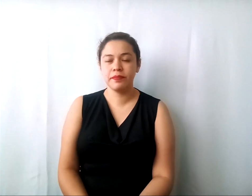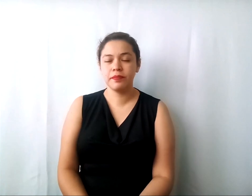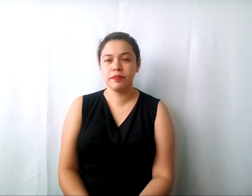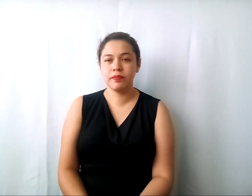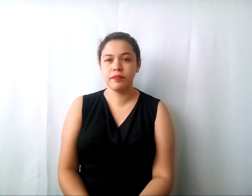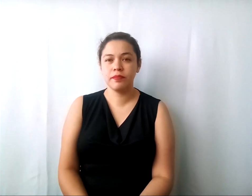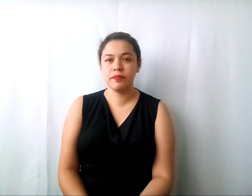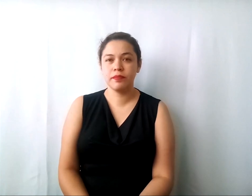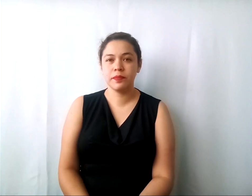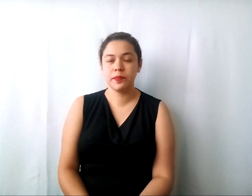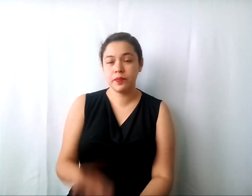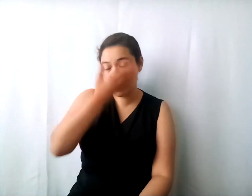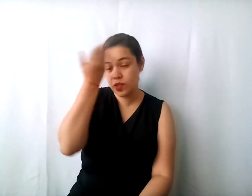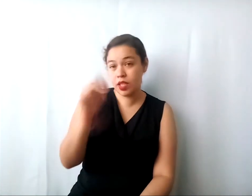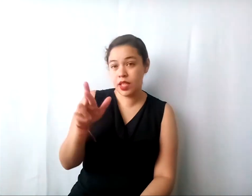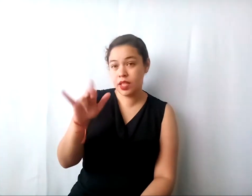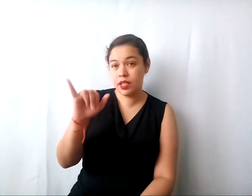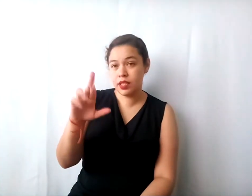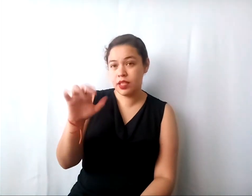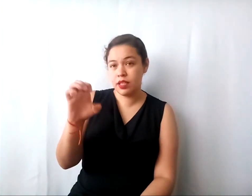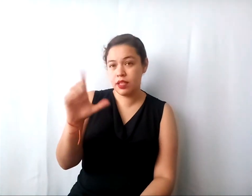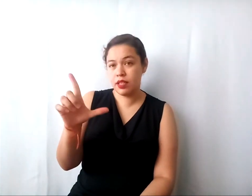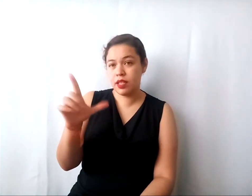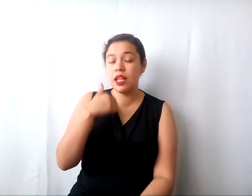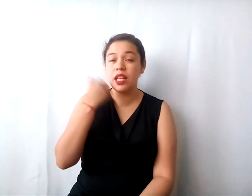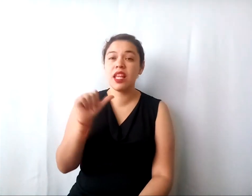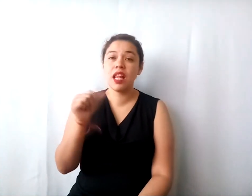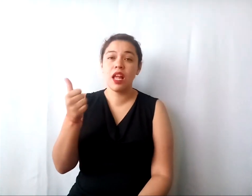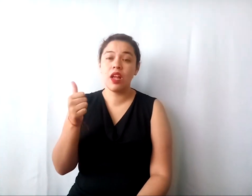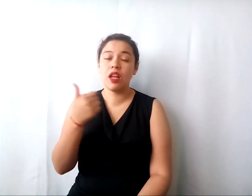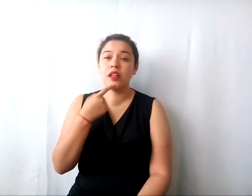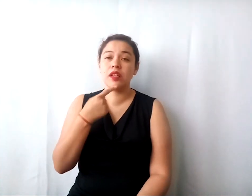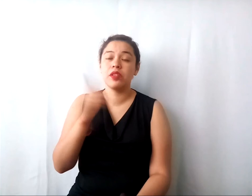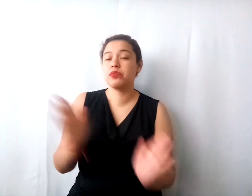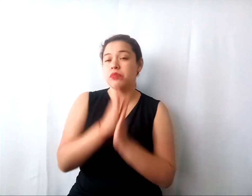No sé, Israel, ¿quieras complementar alguna de tus intervenciones?